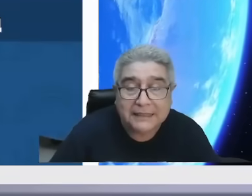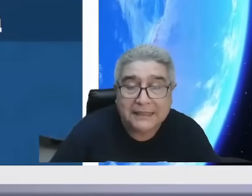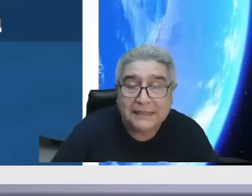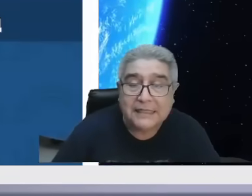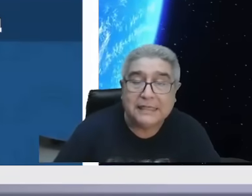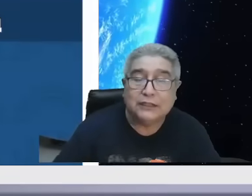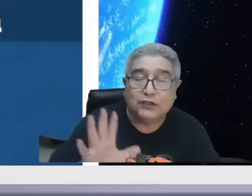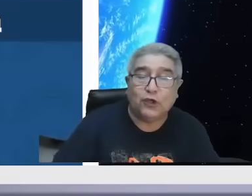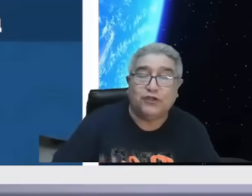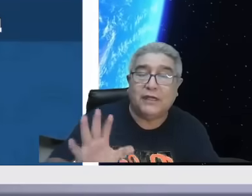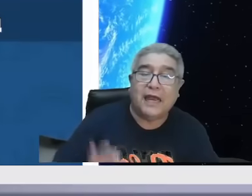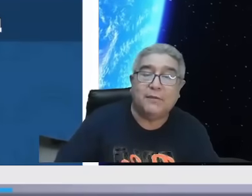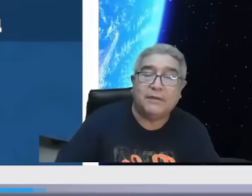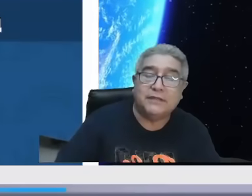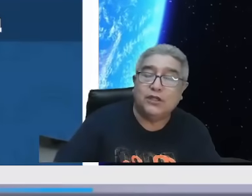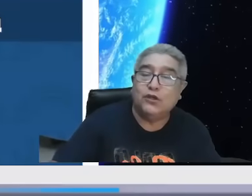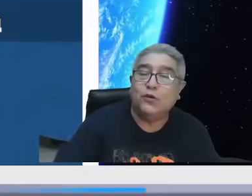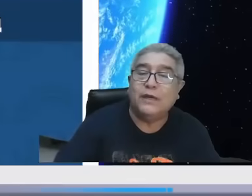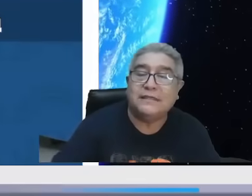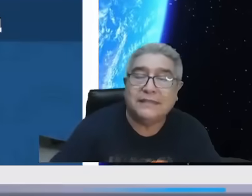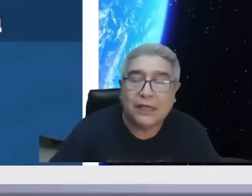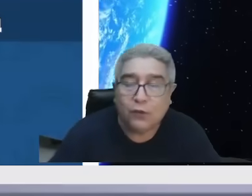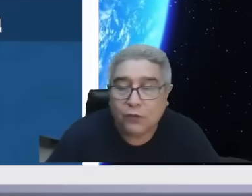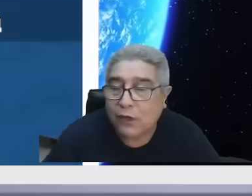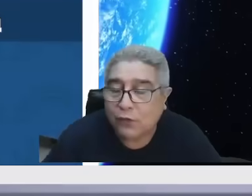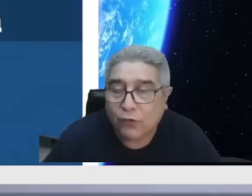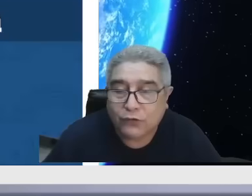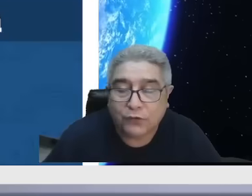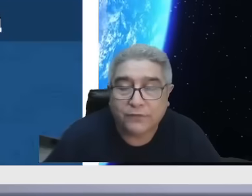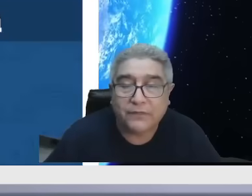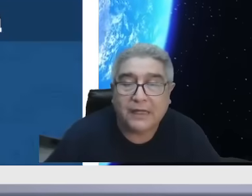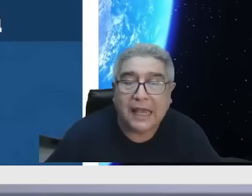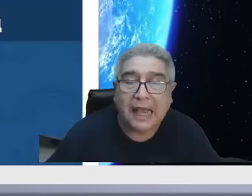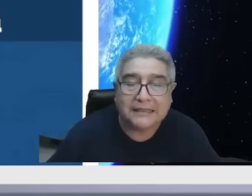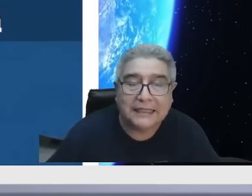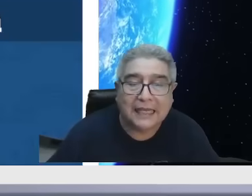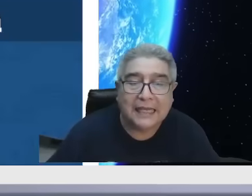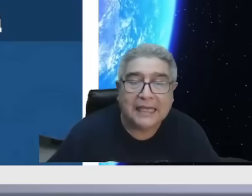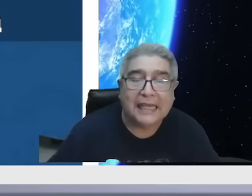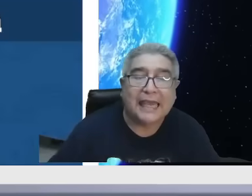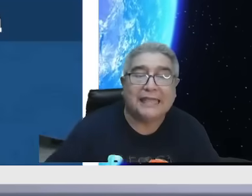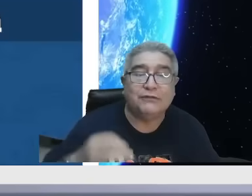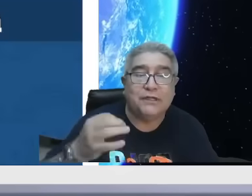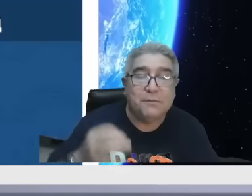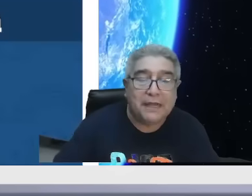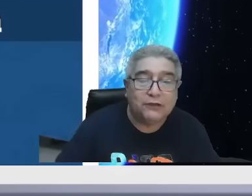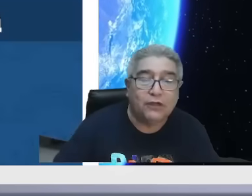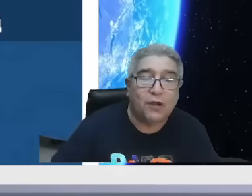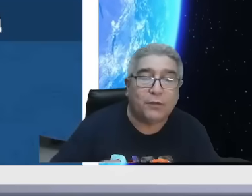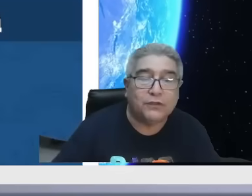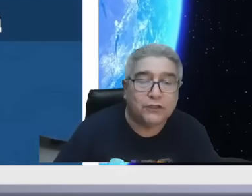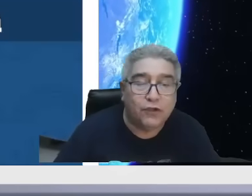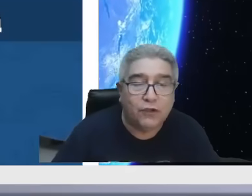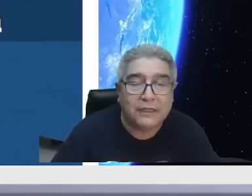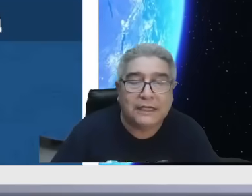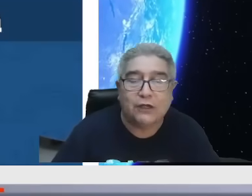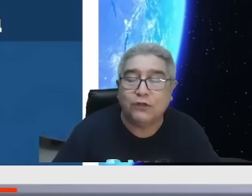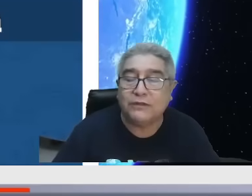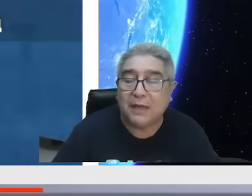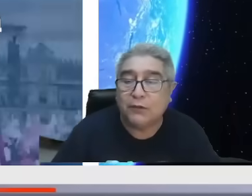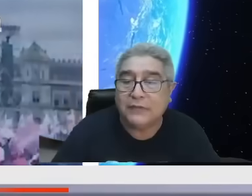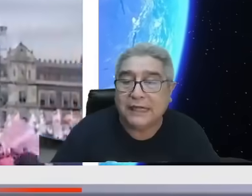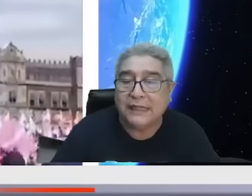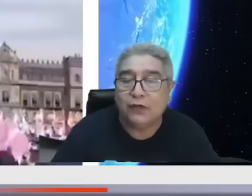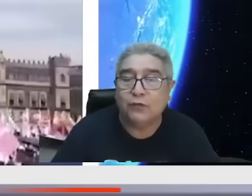Ibarra, dice, Xóchitl Gálvez no es Luis Donaldo Colosio. Así que es un invento de la oposición y